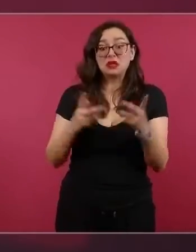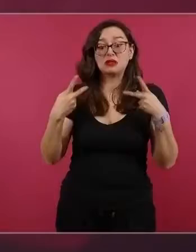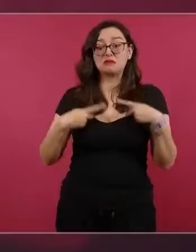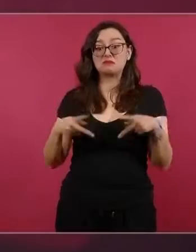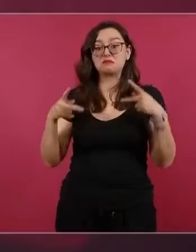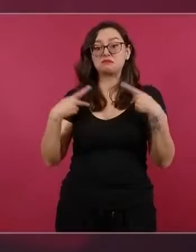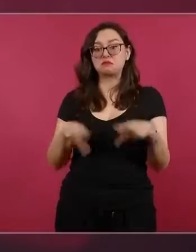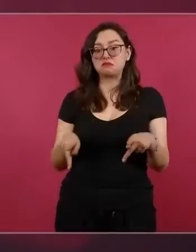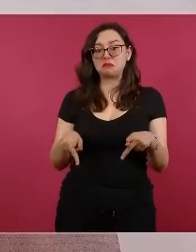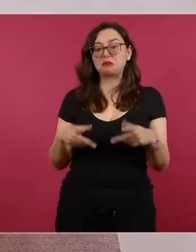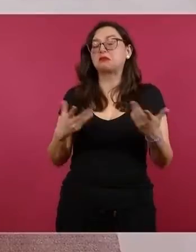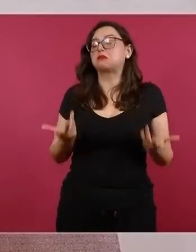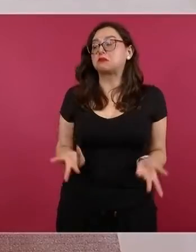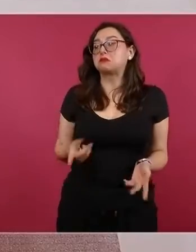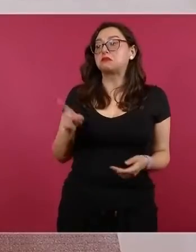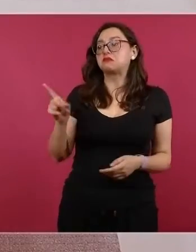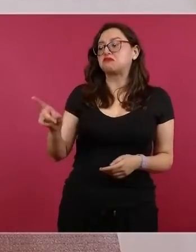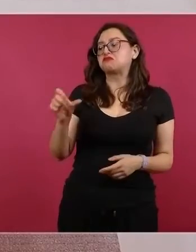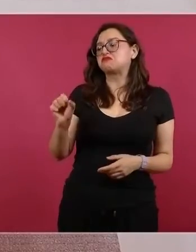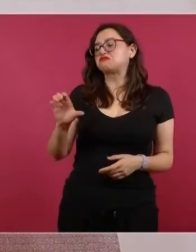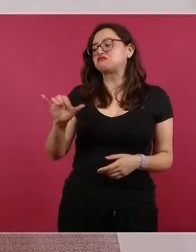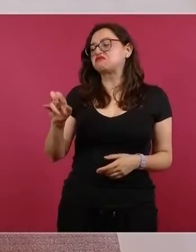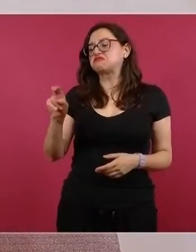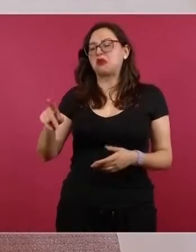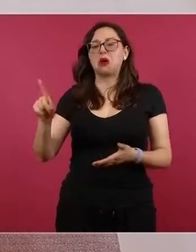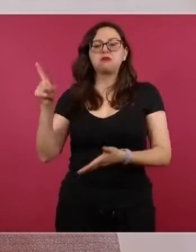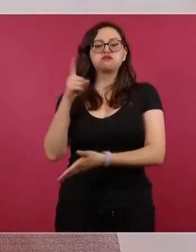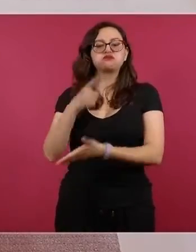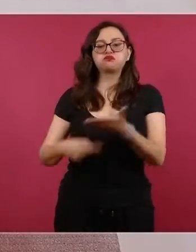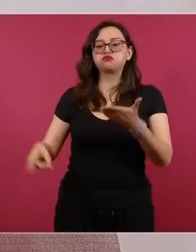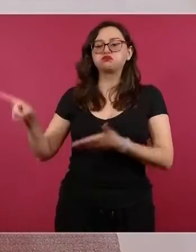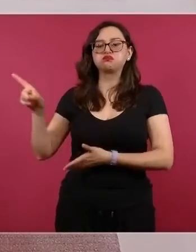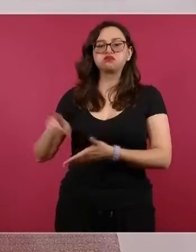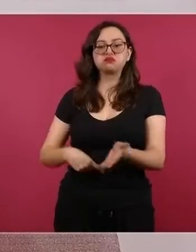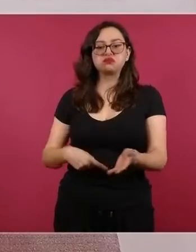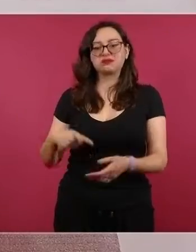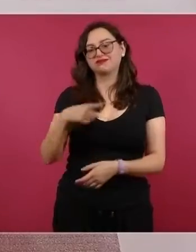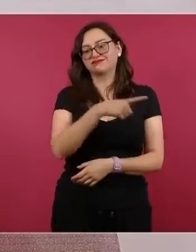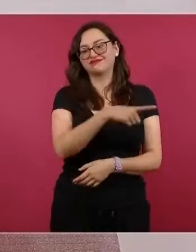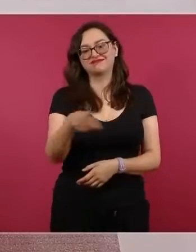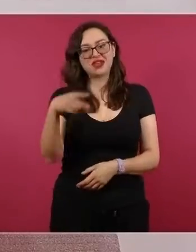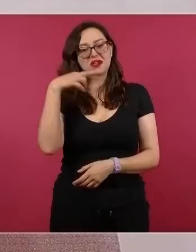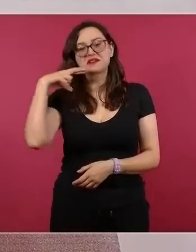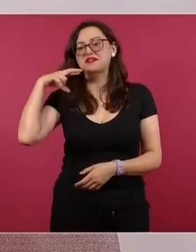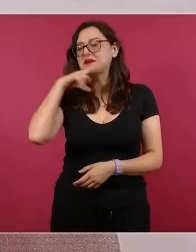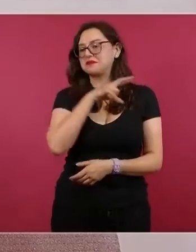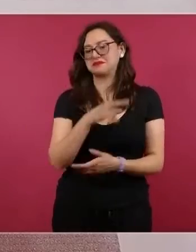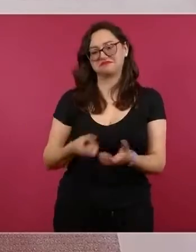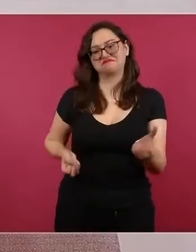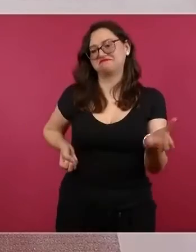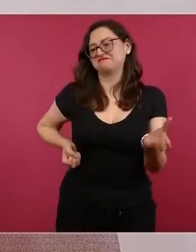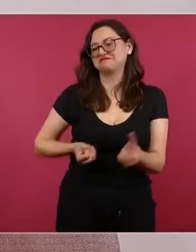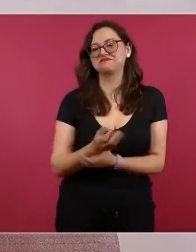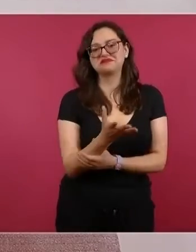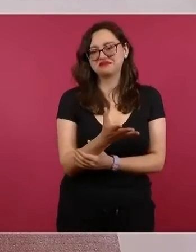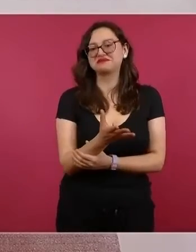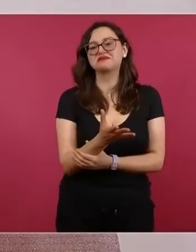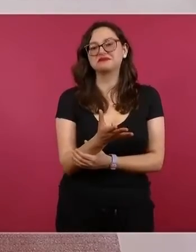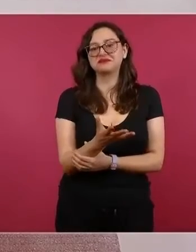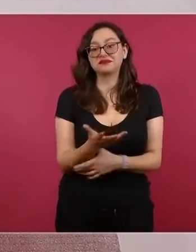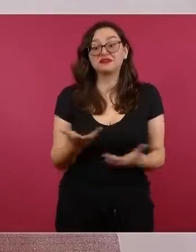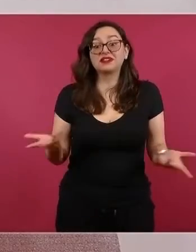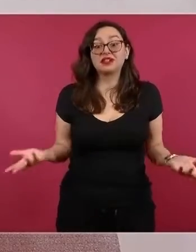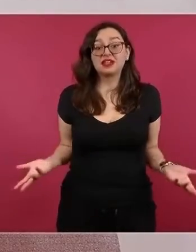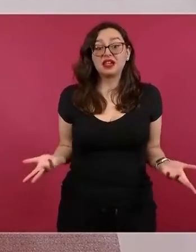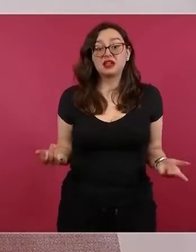este criterio, de nulificarse el artículo, van a pedir de inmediato el cambio de medida cautelar. Entonces, imagínense